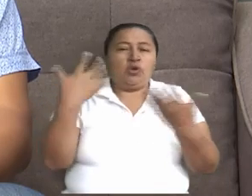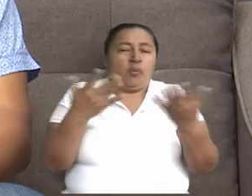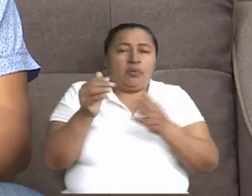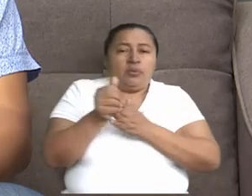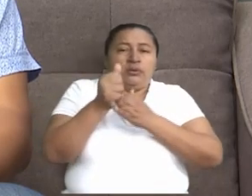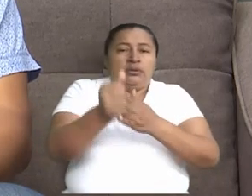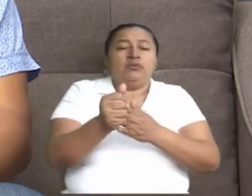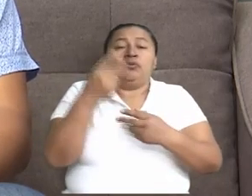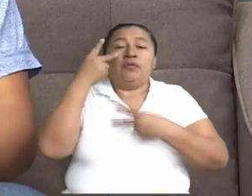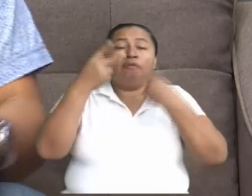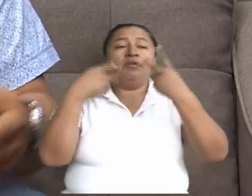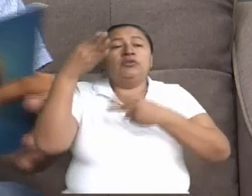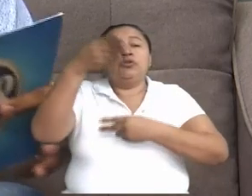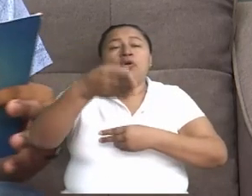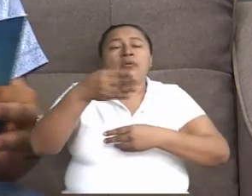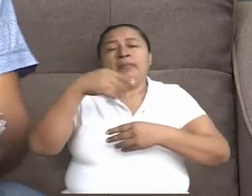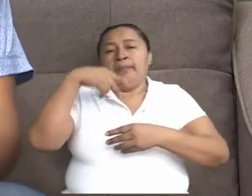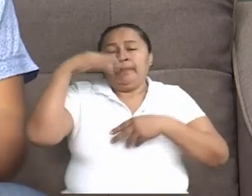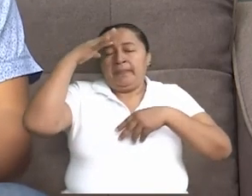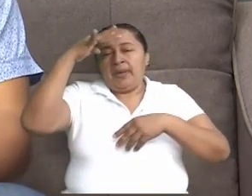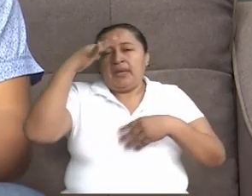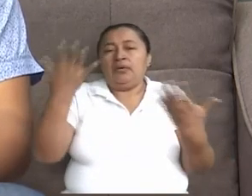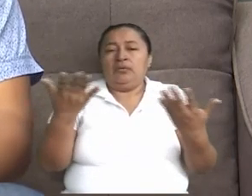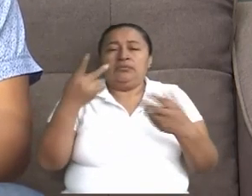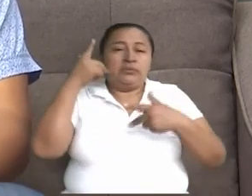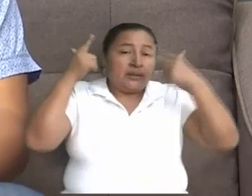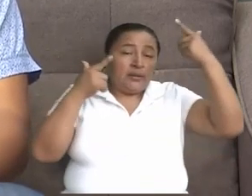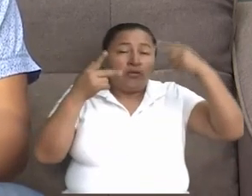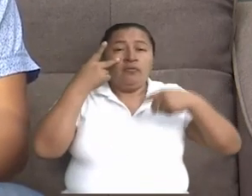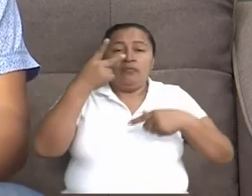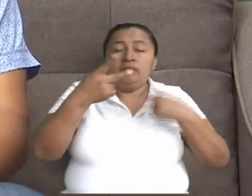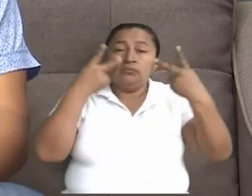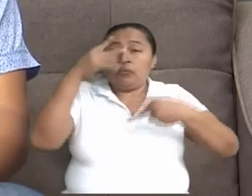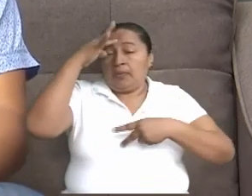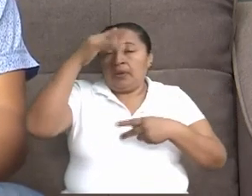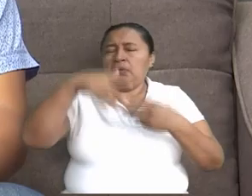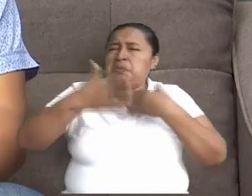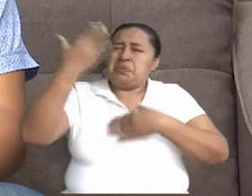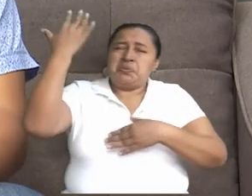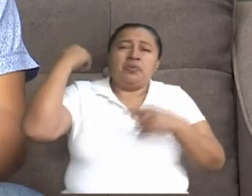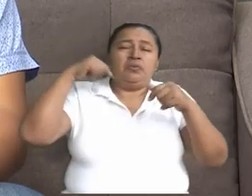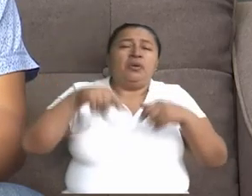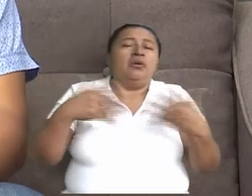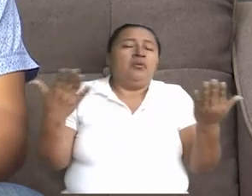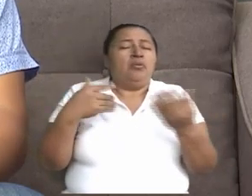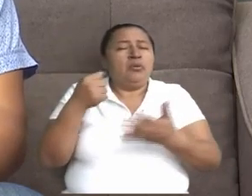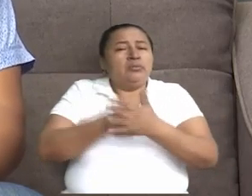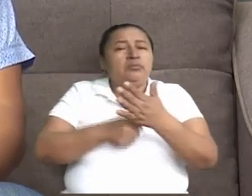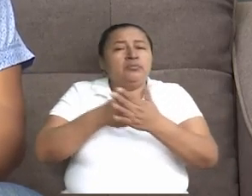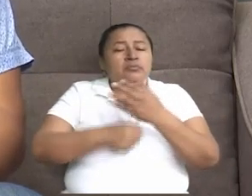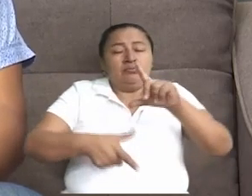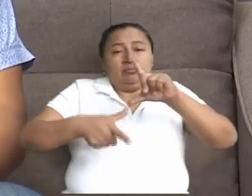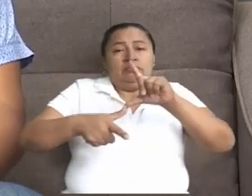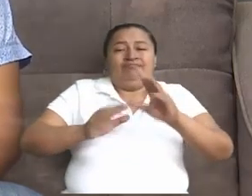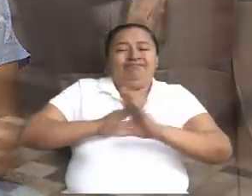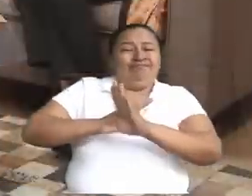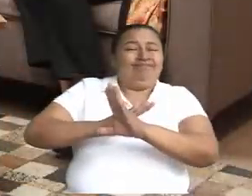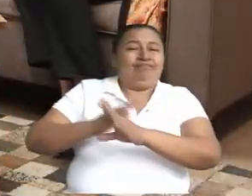cuando visitó su país, ¿cómo podemos entender esa lucha nacionalista y también latinoamericanista